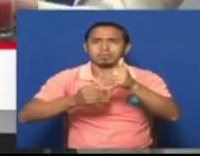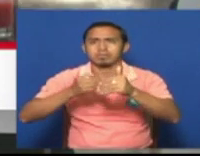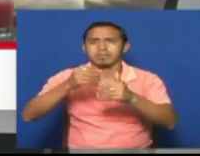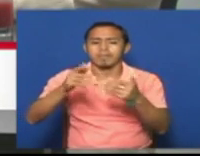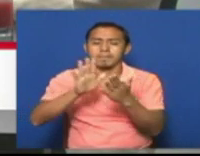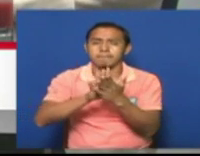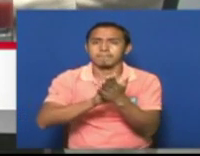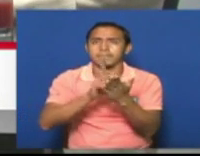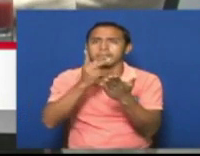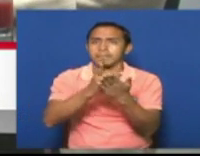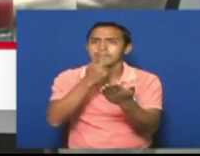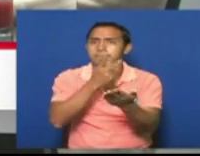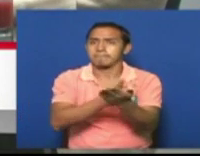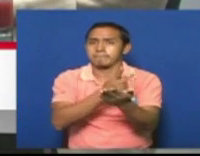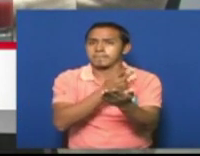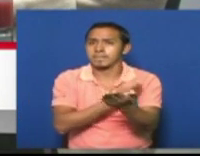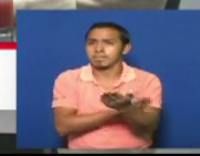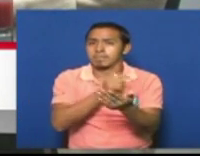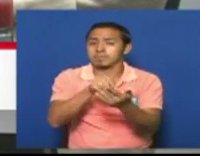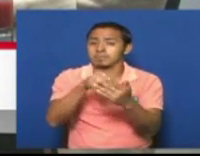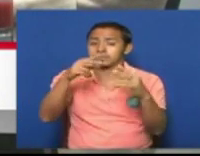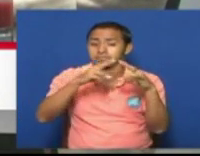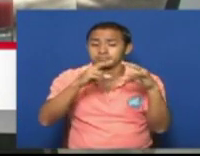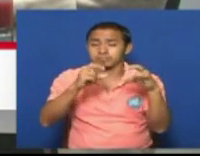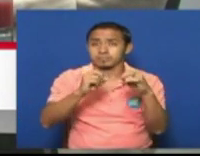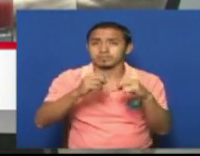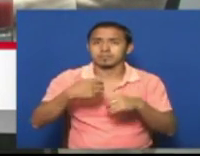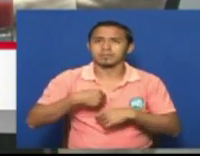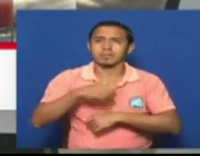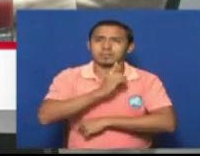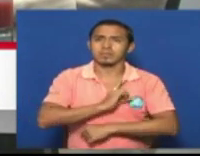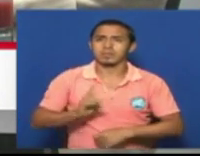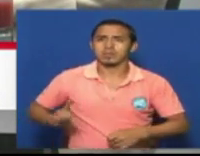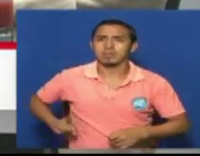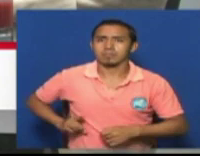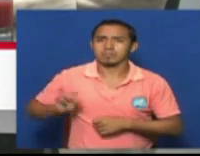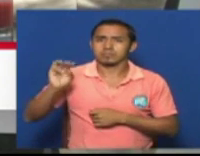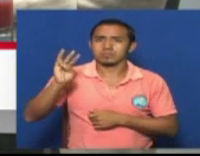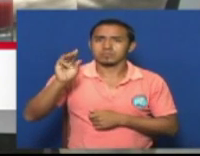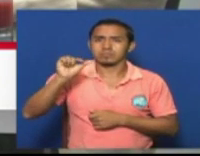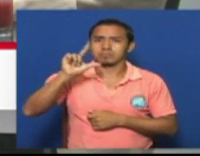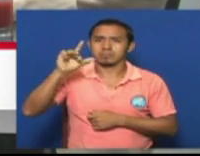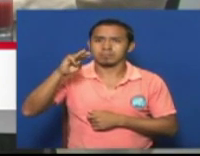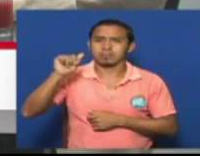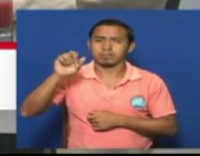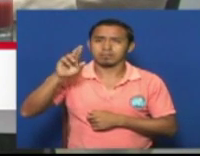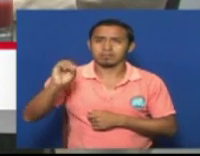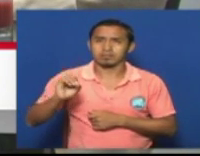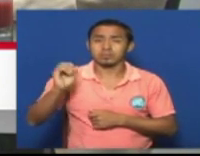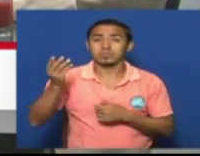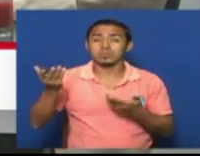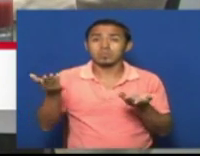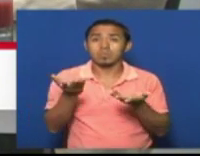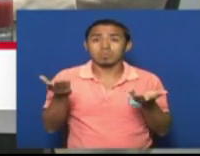presupuesto general de la república y el diputado wálmaro gutiérrez no ha ilustrado como